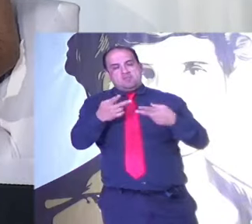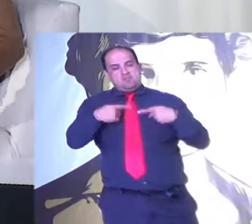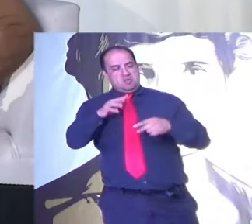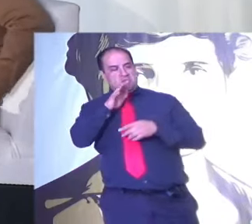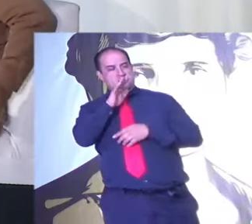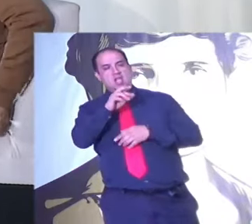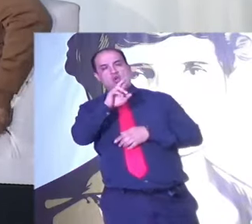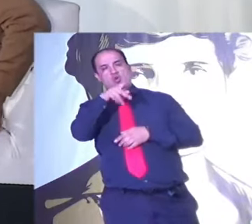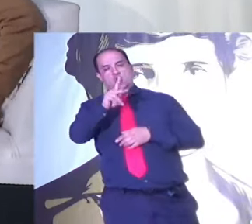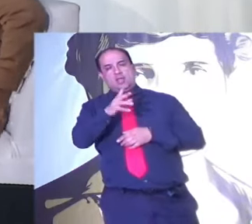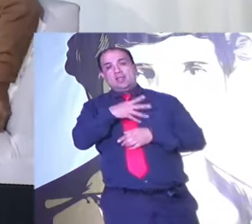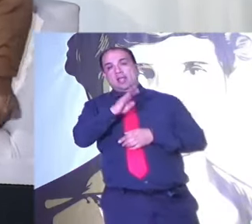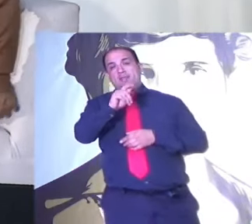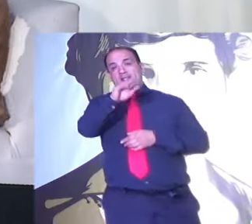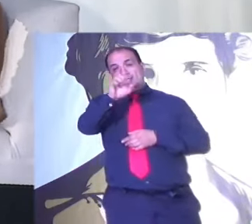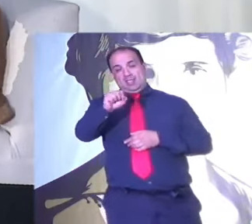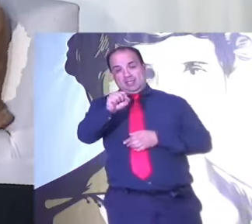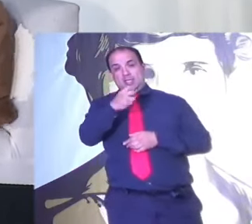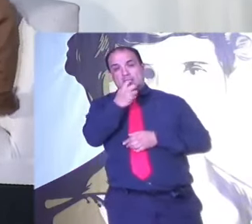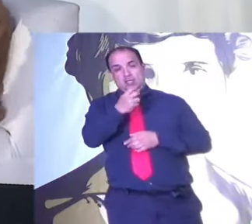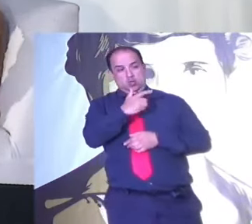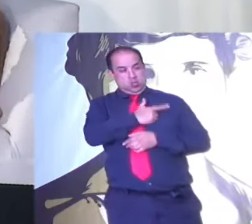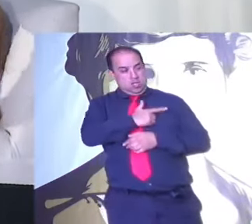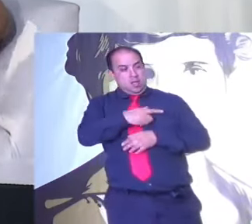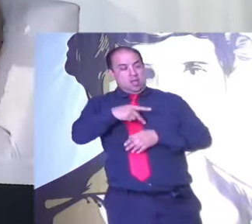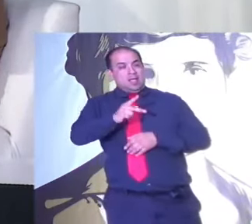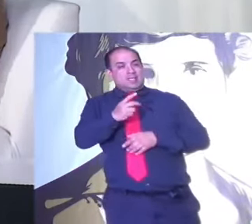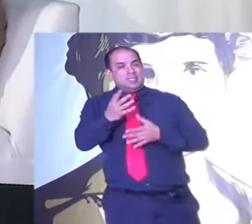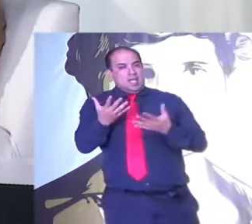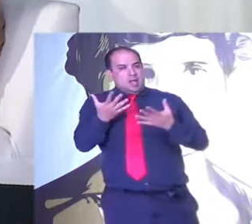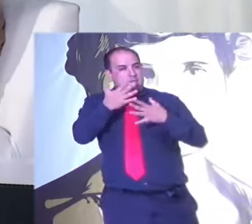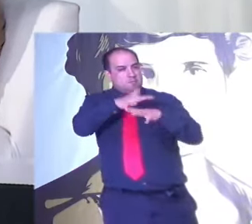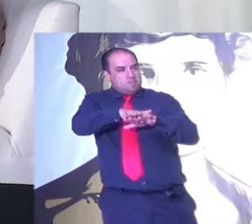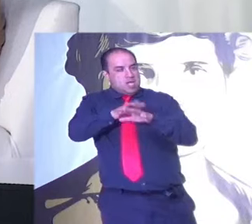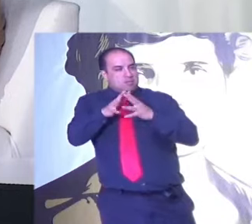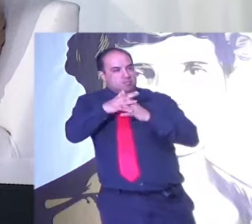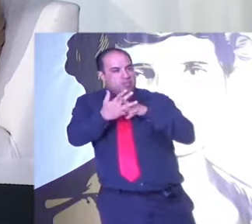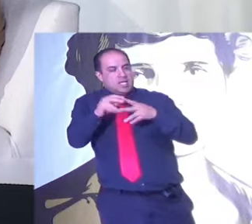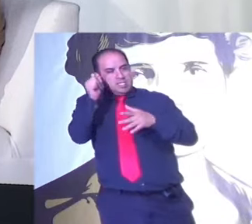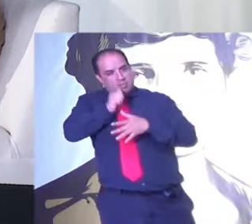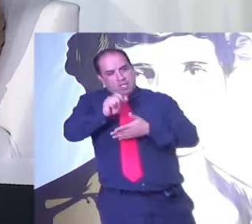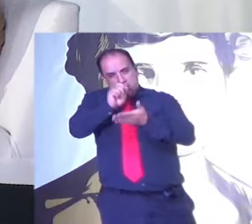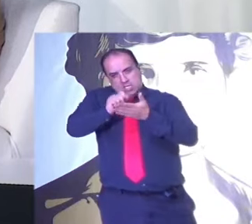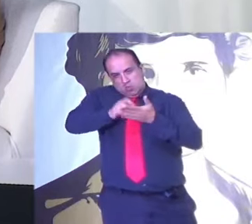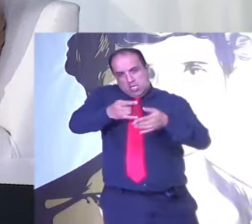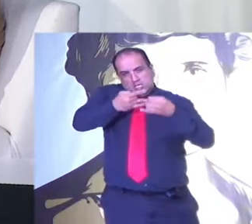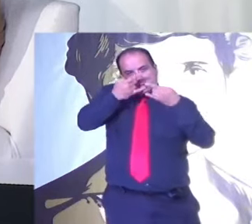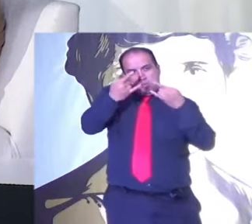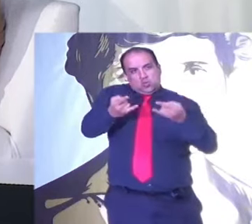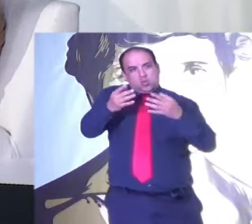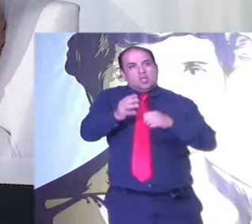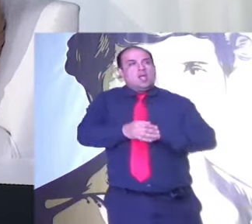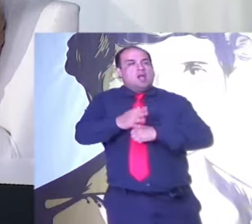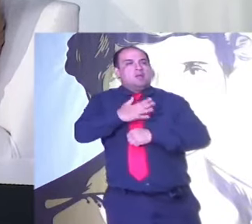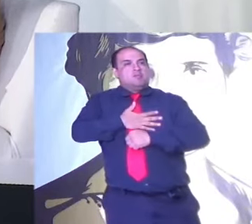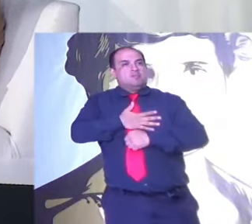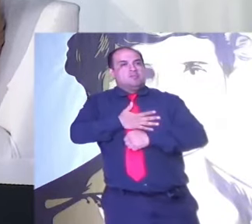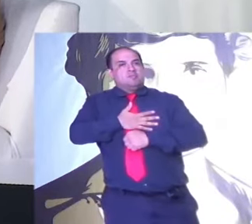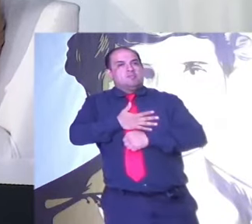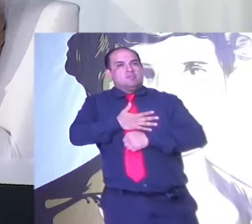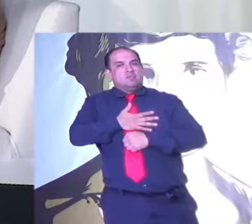Beatles. Básicamente, ¿no? Pero esa es la amalgama que yo hago siempre de historias, ¿no? Yo incluso